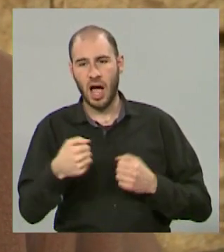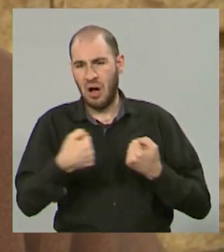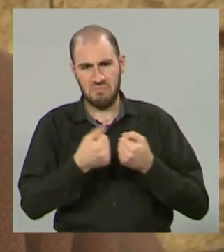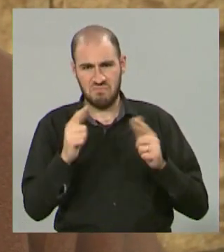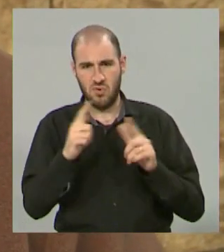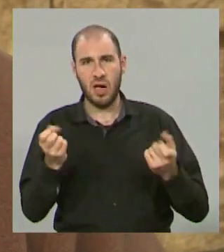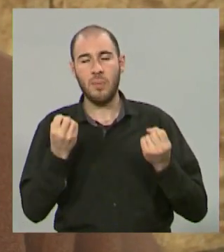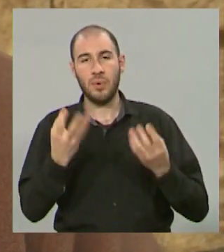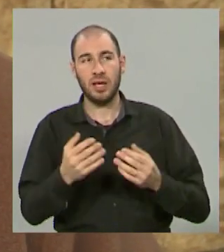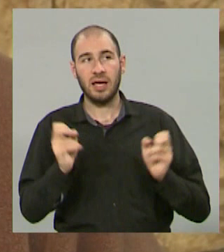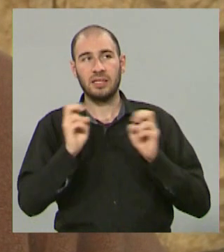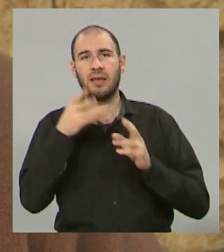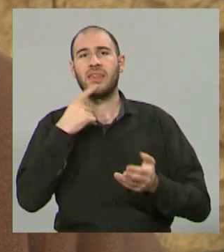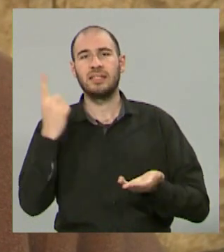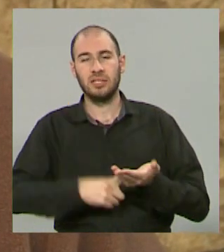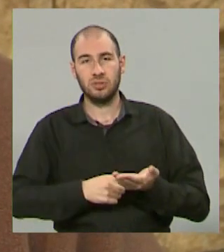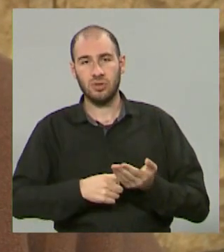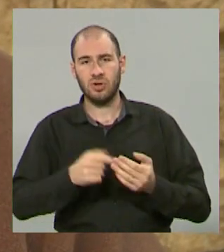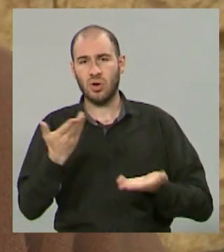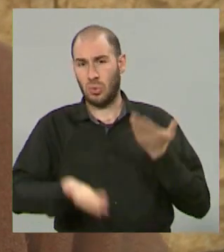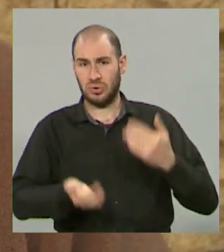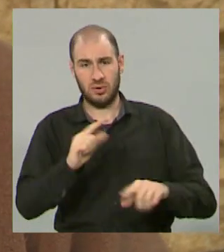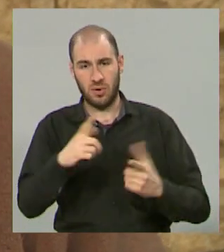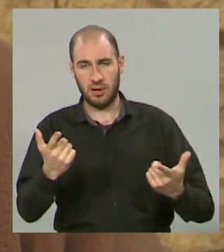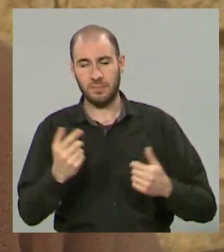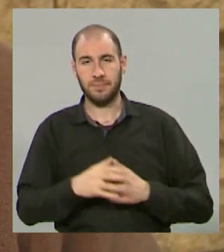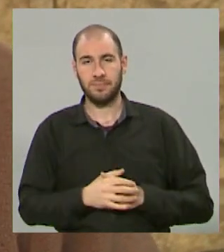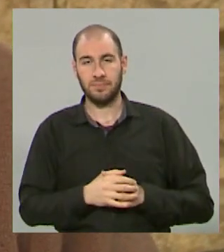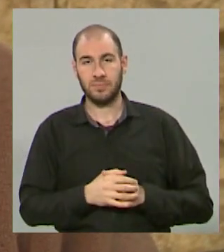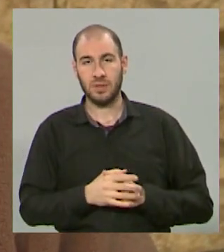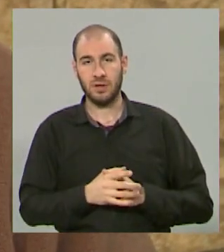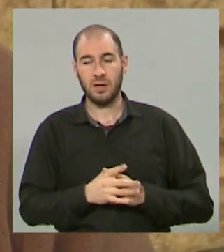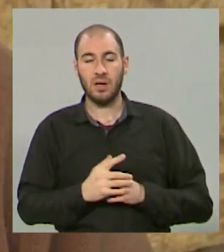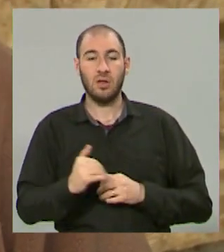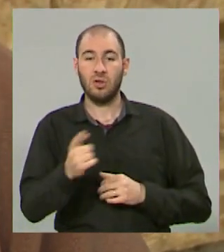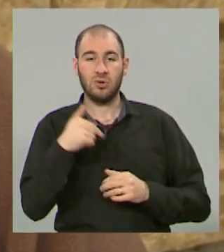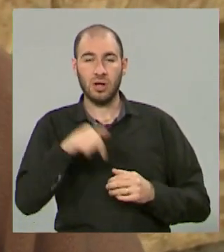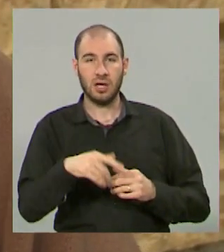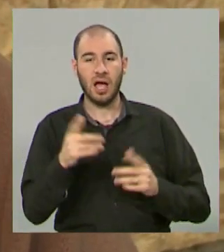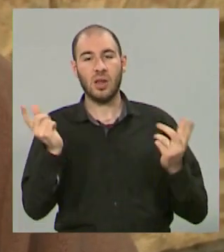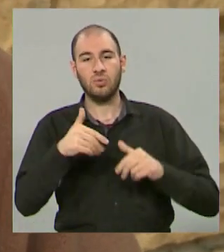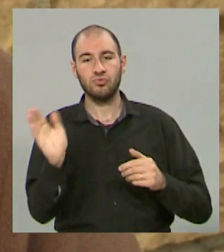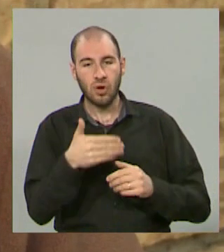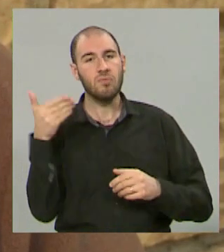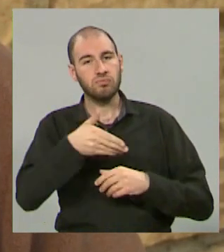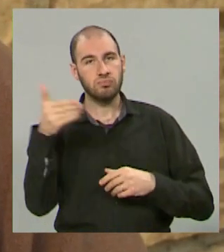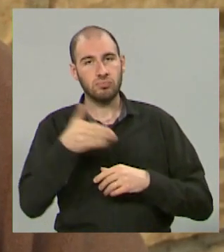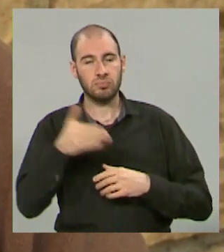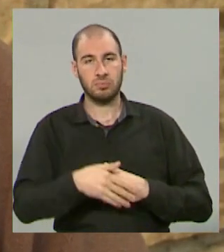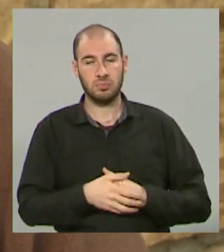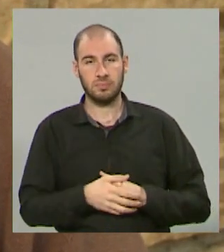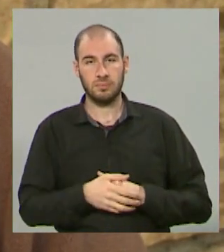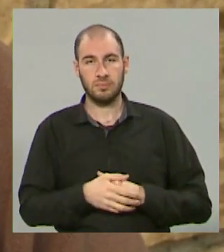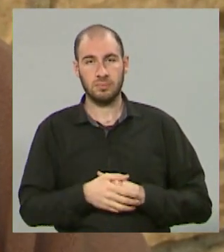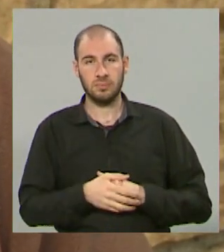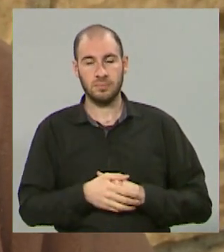desacuerdo por este fallo que fue injusto. La verdad no esperábamos, hemos estado en todas las audiencias presentes y la